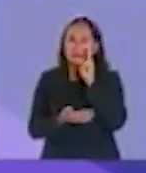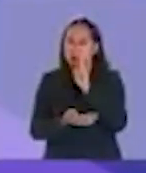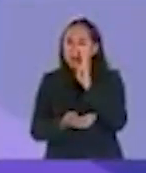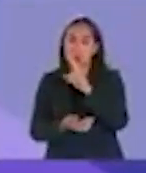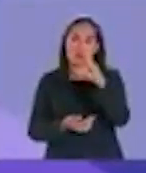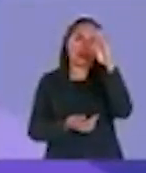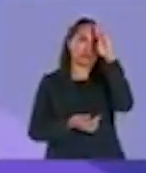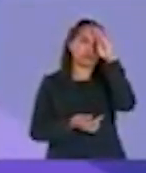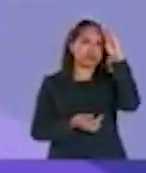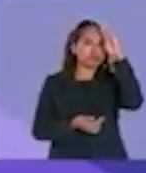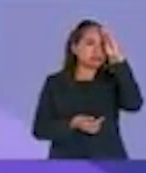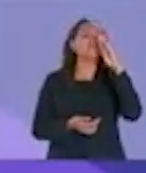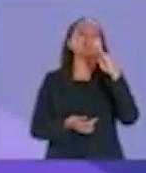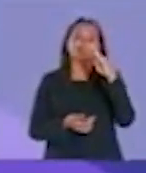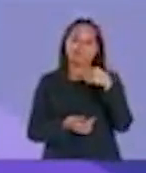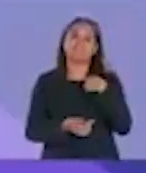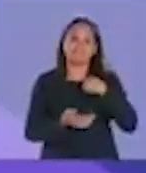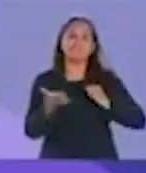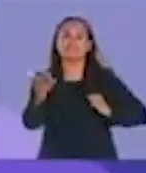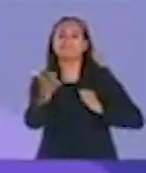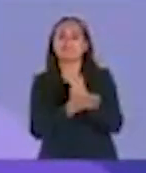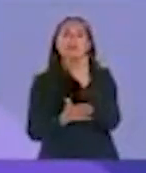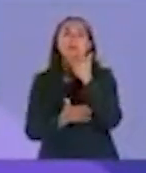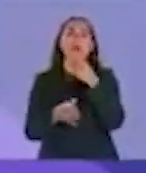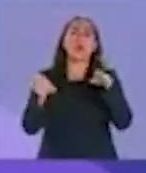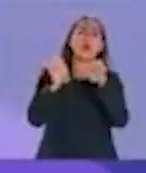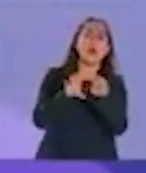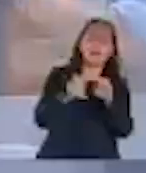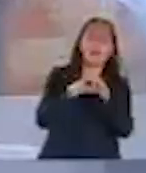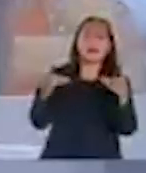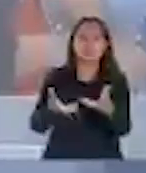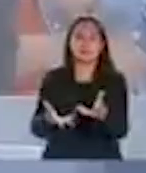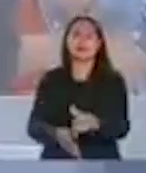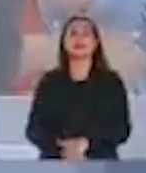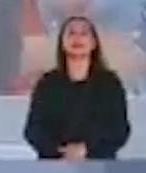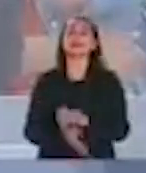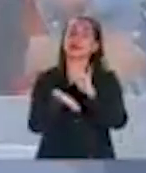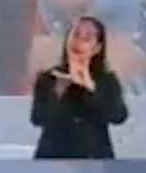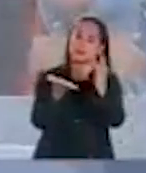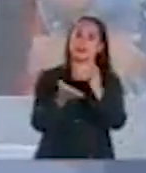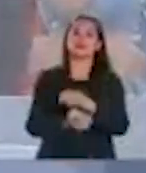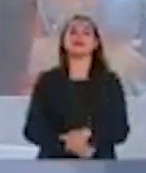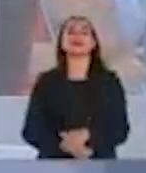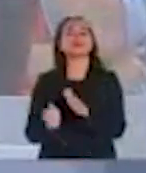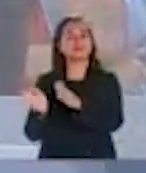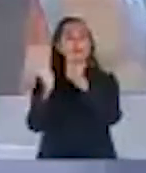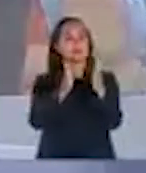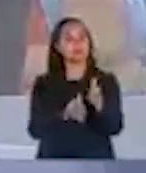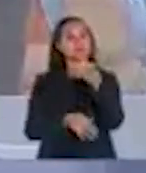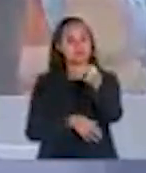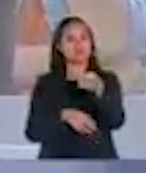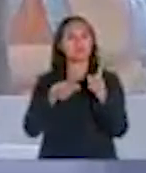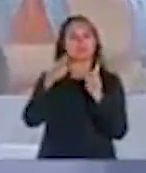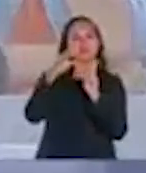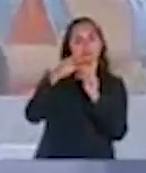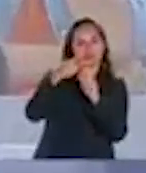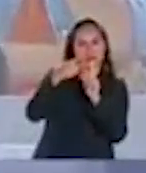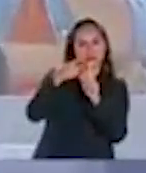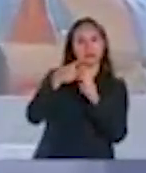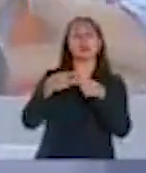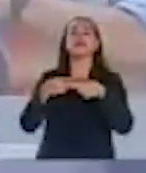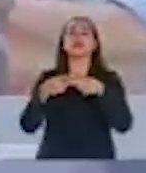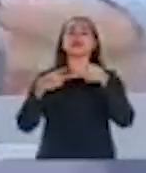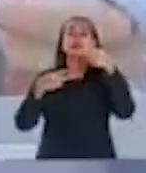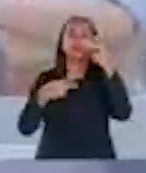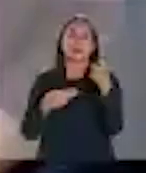poder tomar decisiones al respecto gracias candidato rodríguez calderón pasamos al segundo segmento de este segundo bloque el correcto